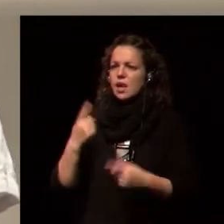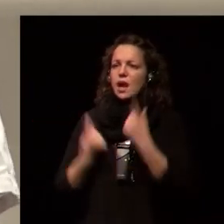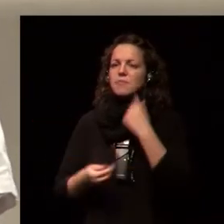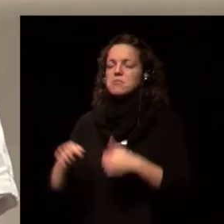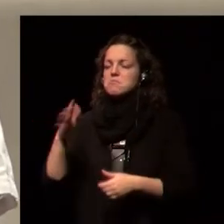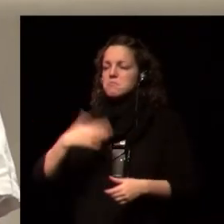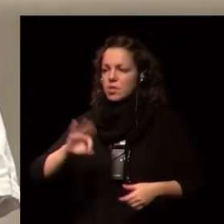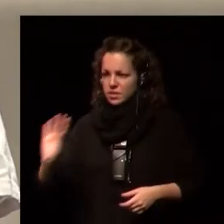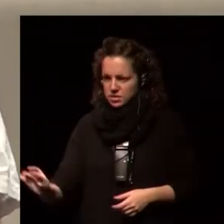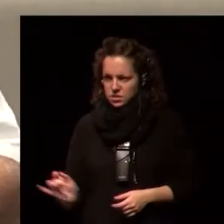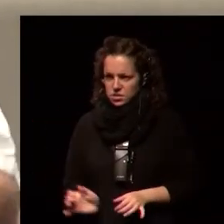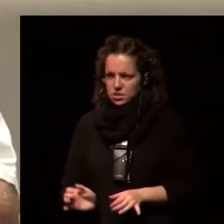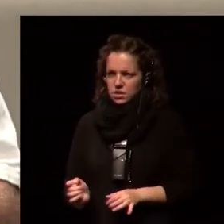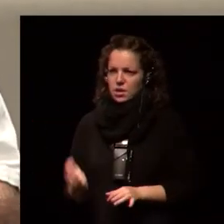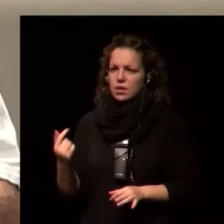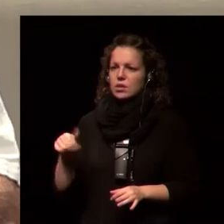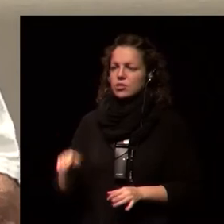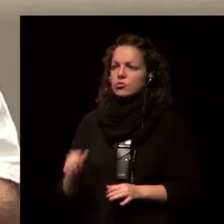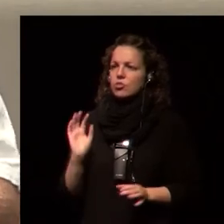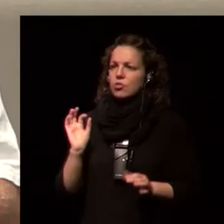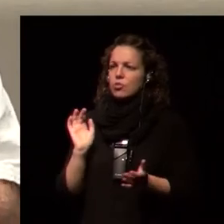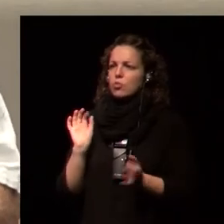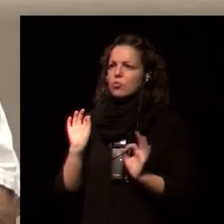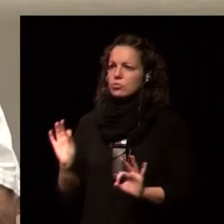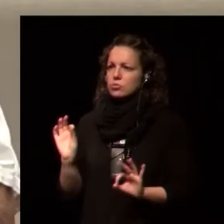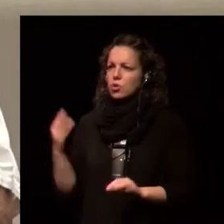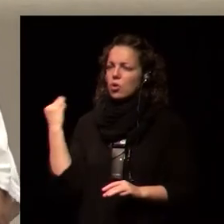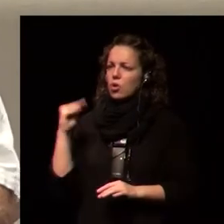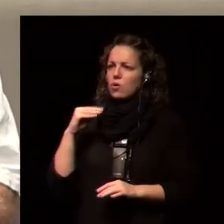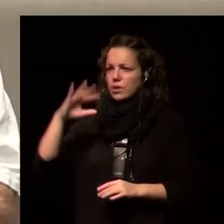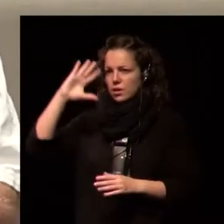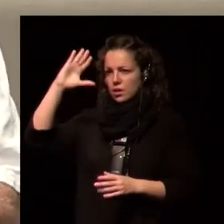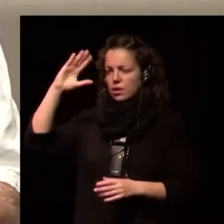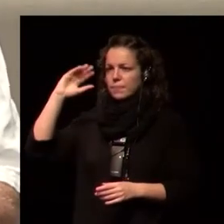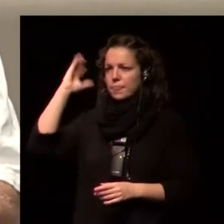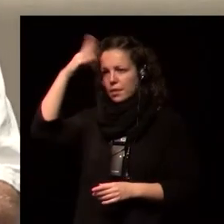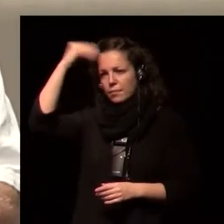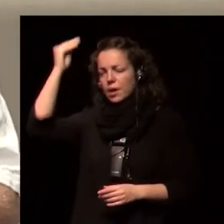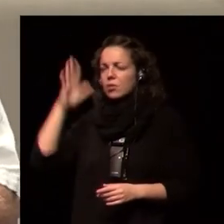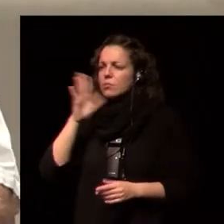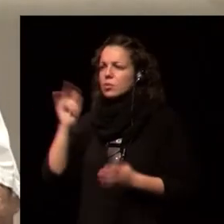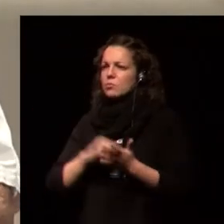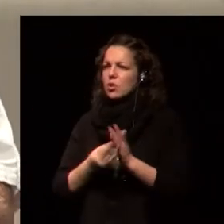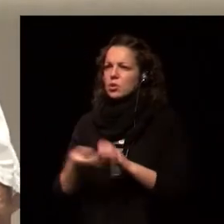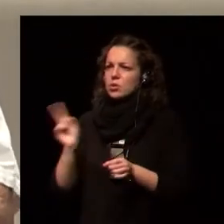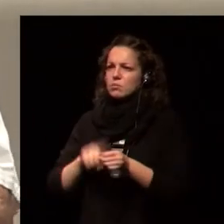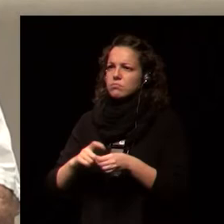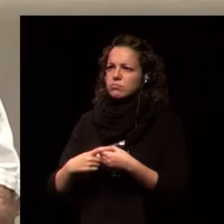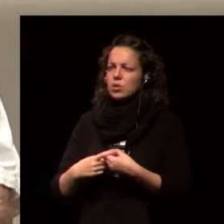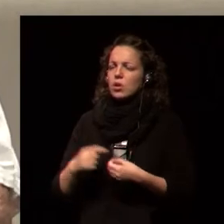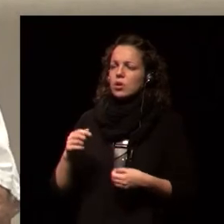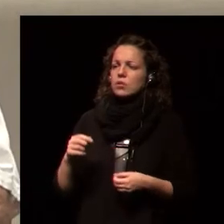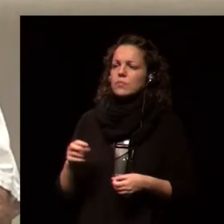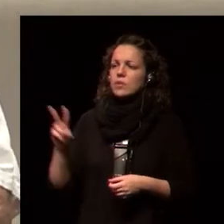sí. Eso sucedió con una joven marroquí que participó en un proyecto en